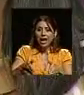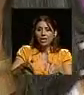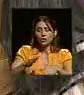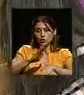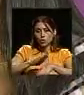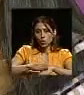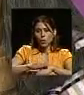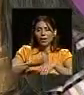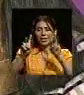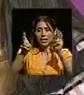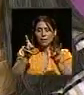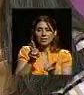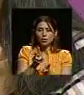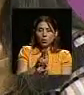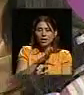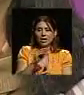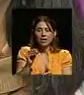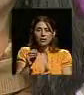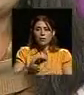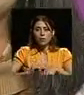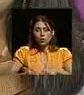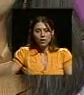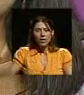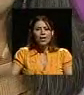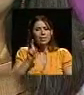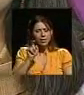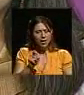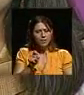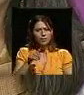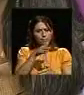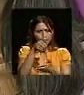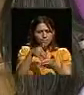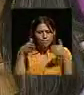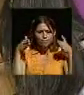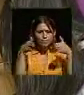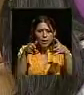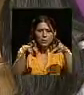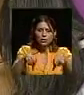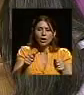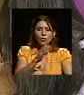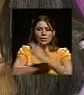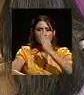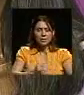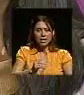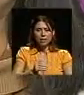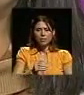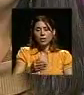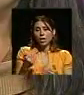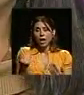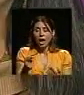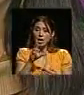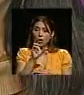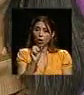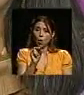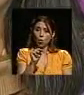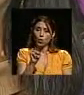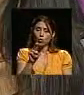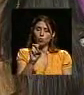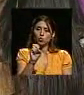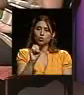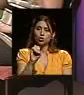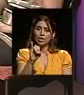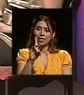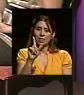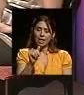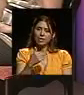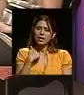cuando atiende a una persona con discapacidad. Por ahí había un documento muy interesante de ONU-SIDA diciendo que incluso una de